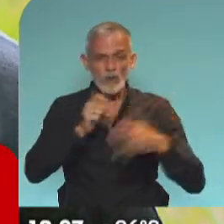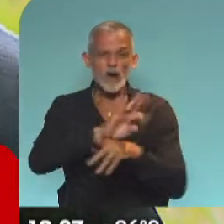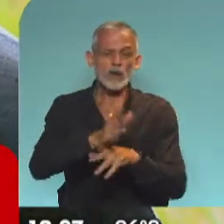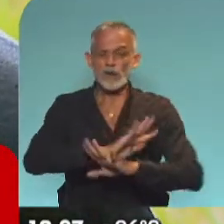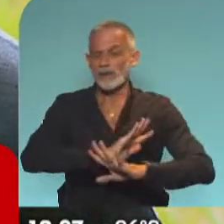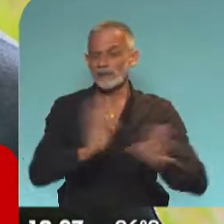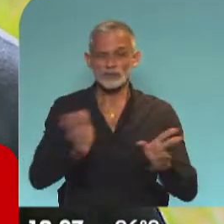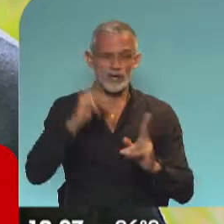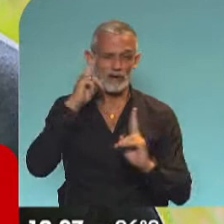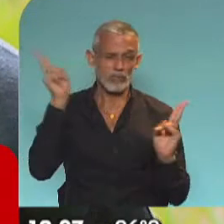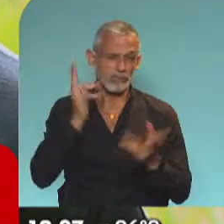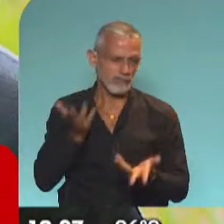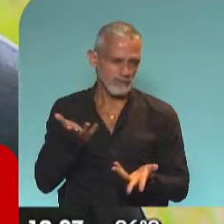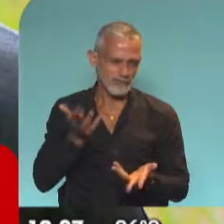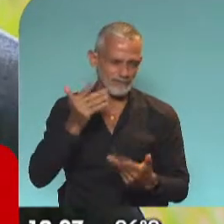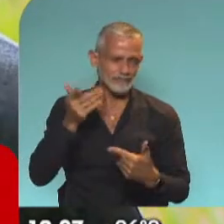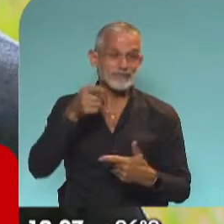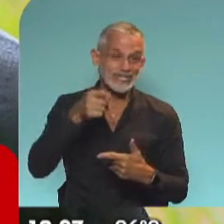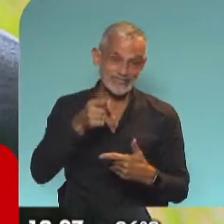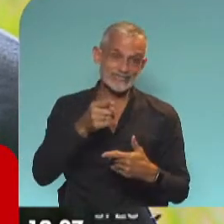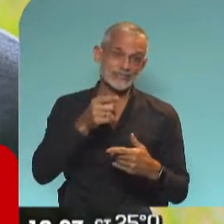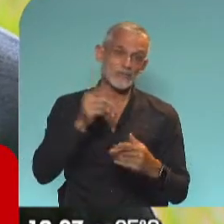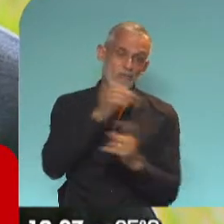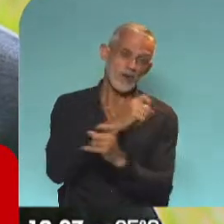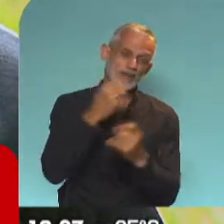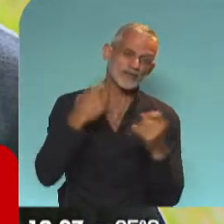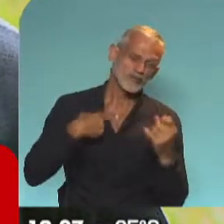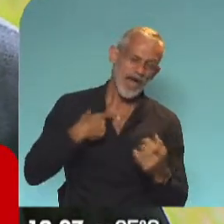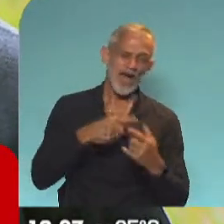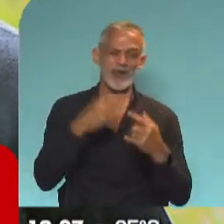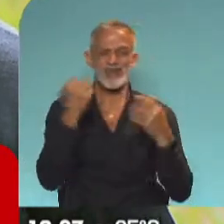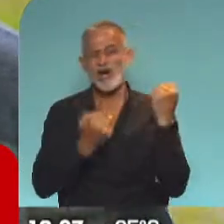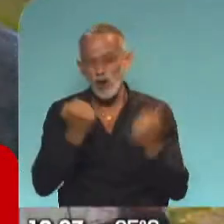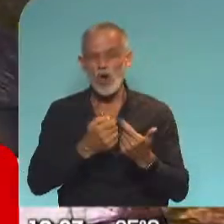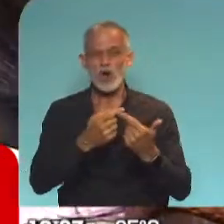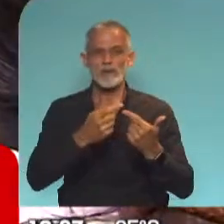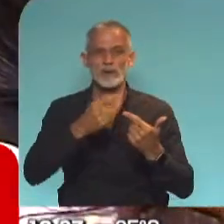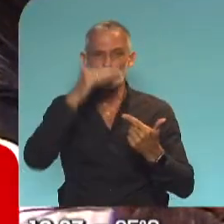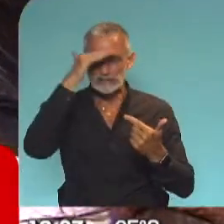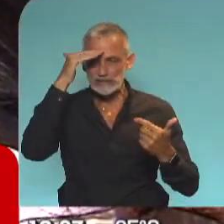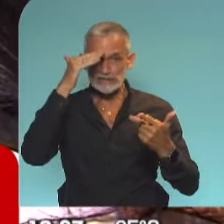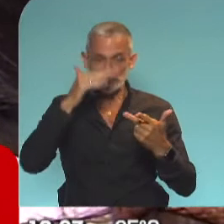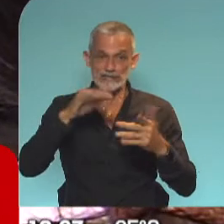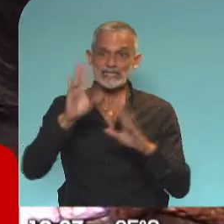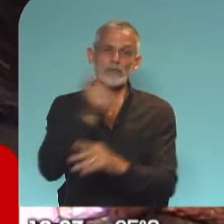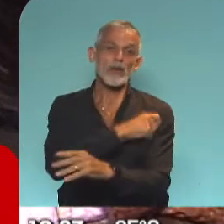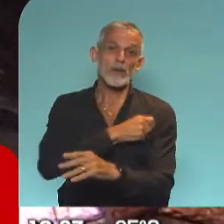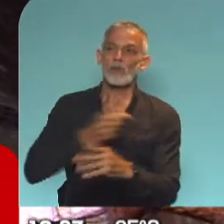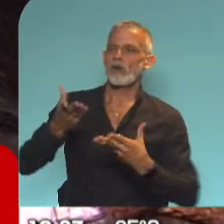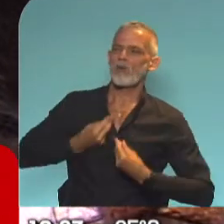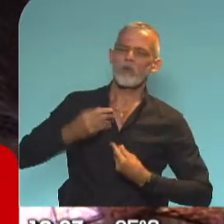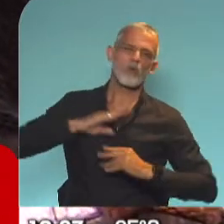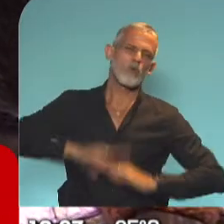sus consecuencias sociales y económicas, y por otro lado la esperanza que nos da la vacuna.